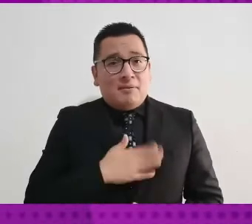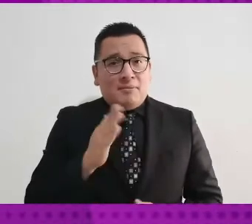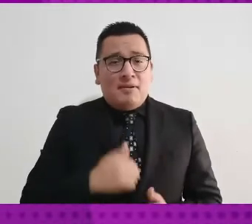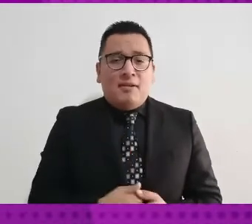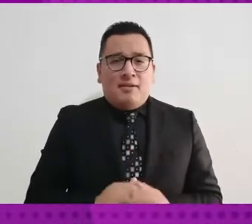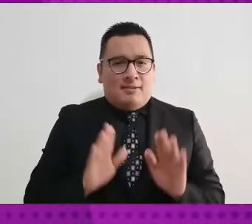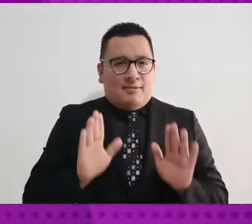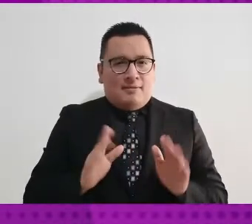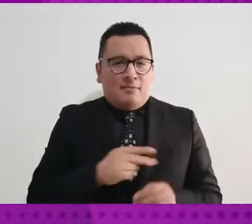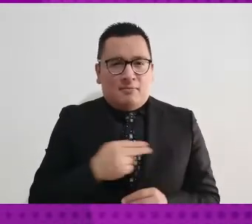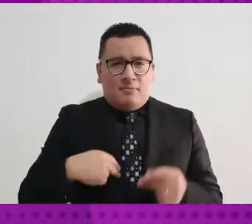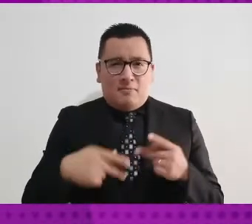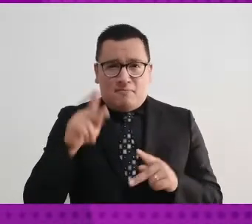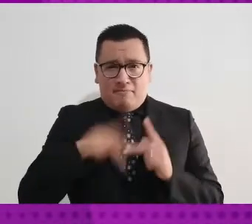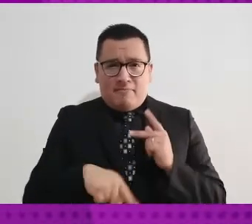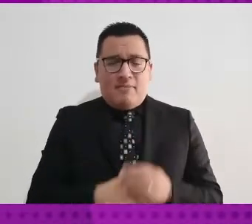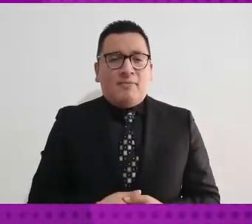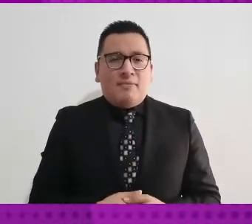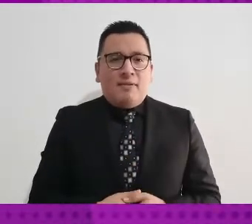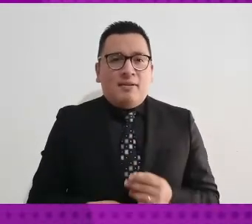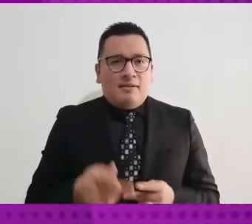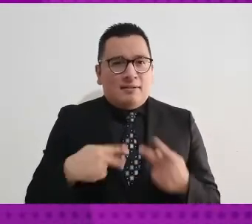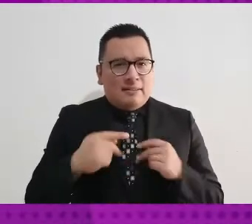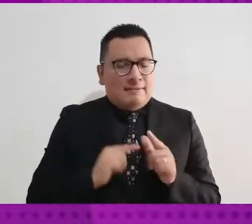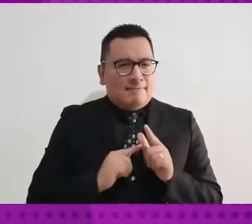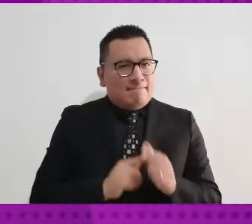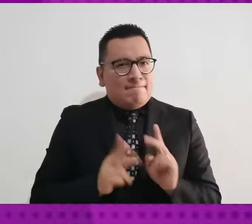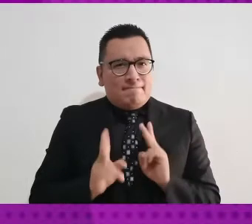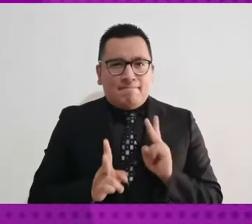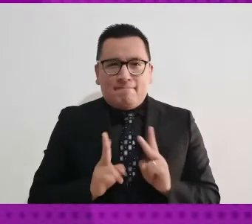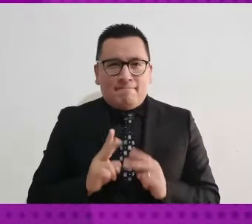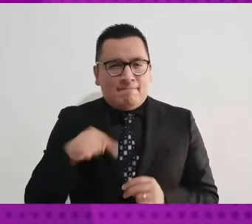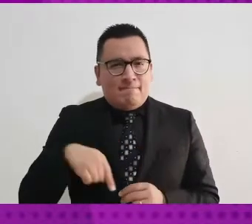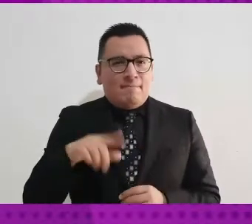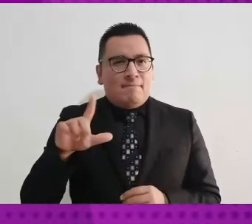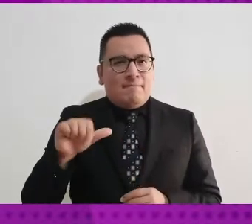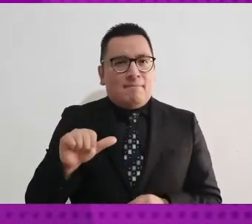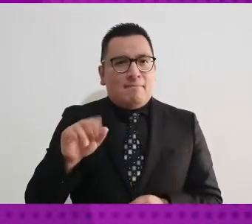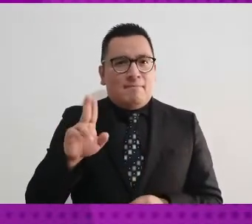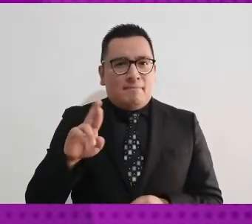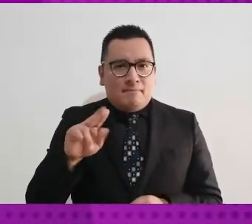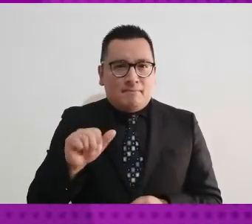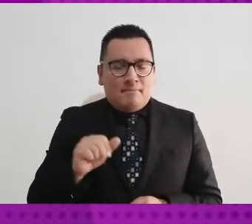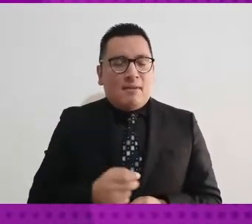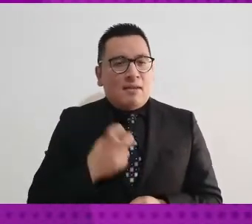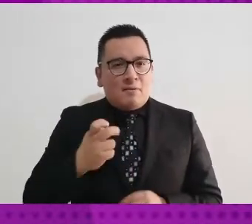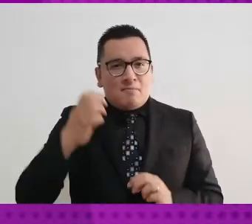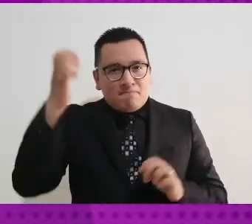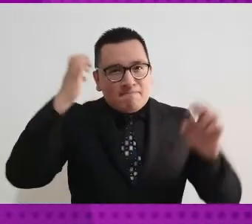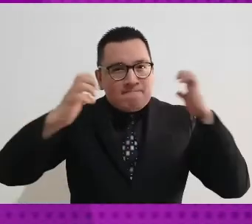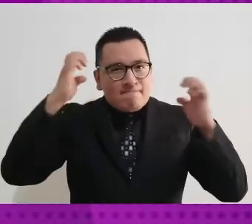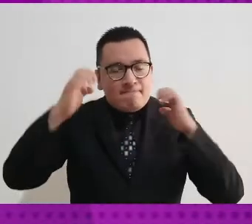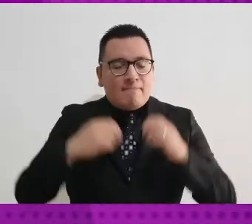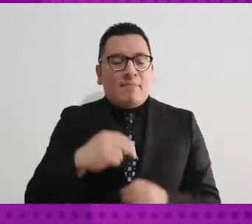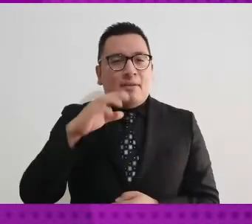bueno, no se vaya, vamos a un pequeñísimo corte, vamos a seguir platicando aquí en La Urna sobre esta